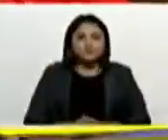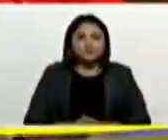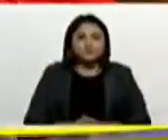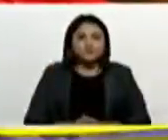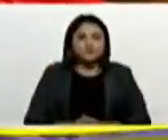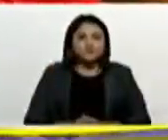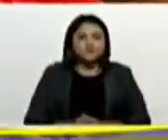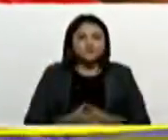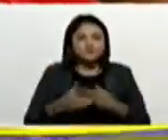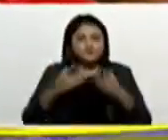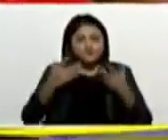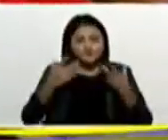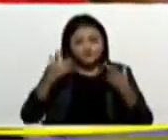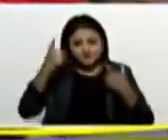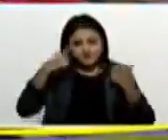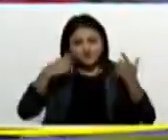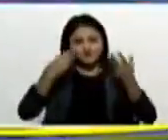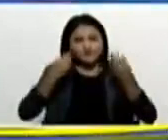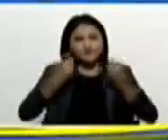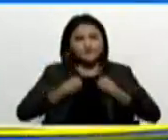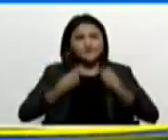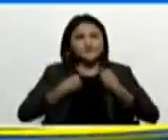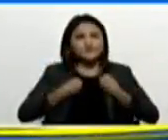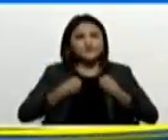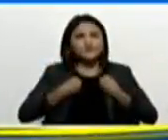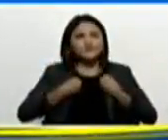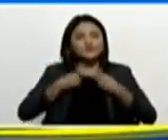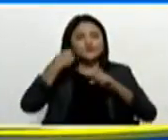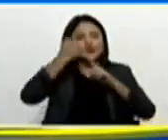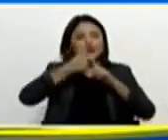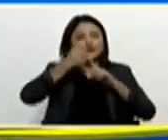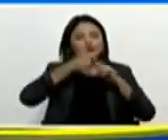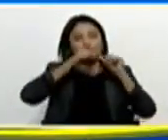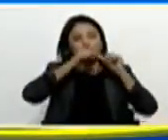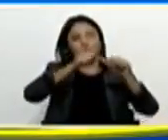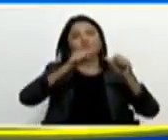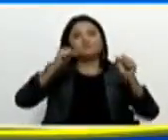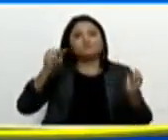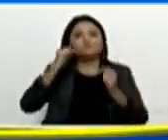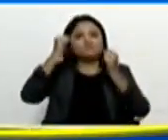¡Chávez vive! ¡Chávez vive! ¡La lucha sigue! ¡Venceremos! ¡Venceremos!